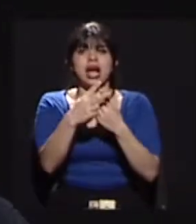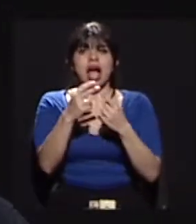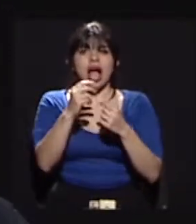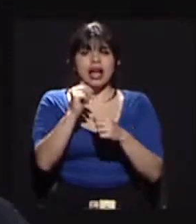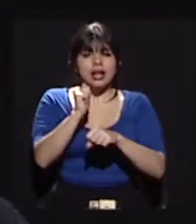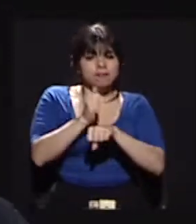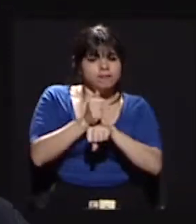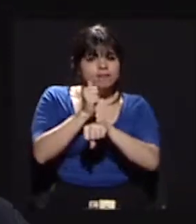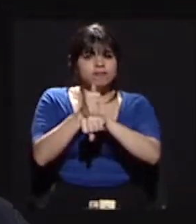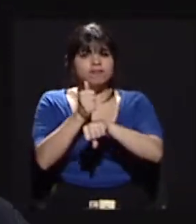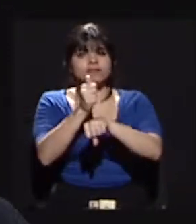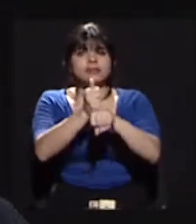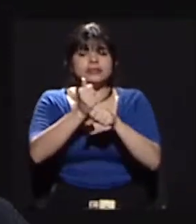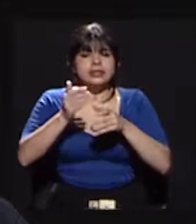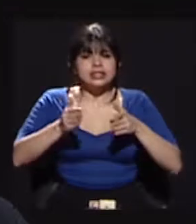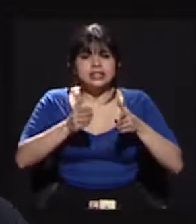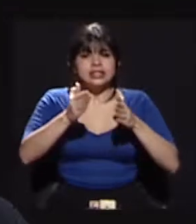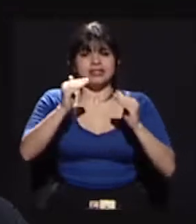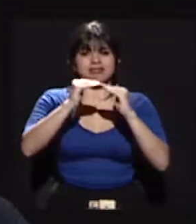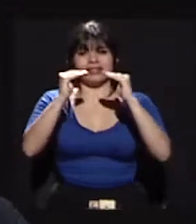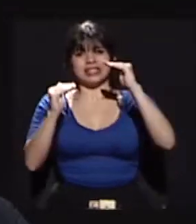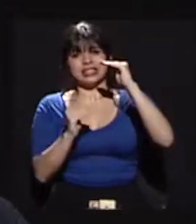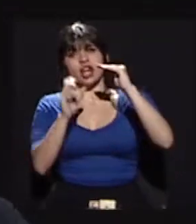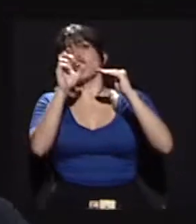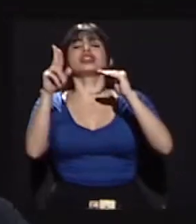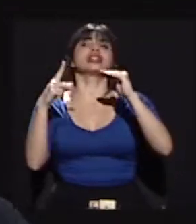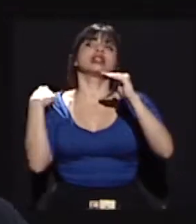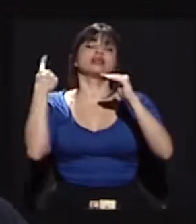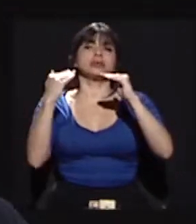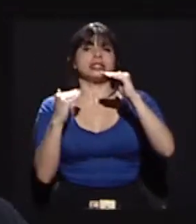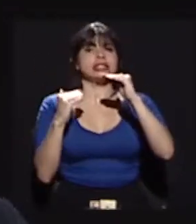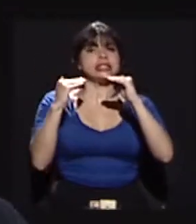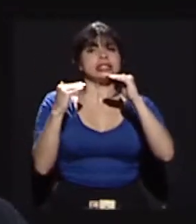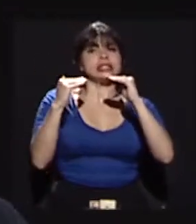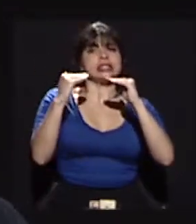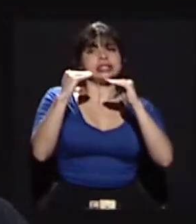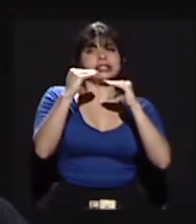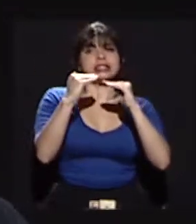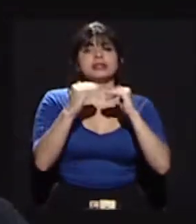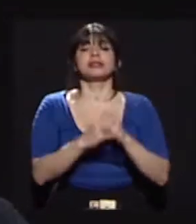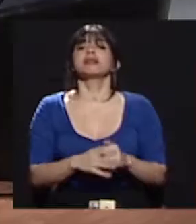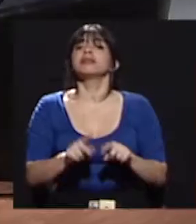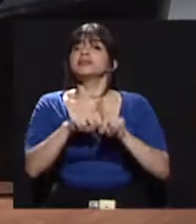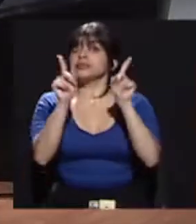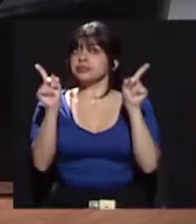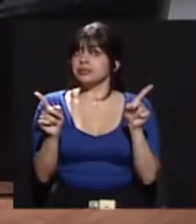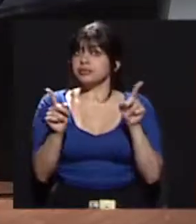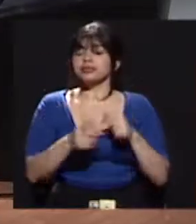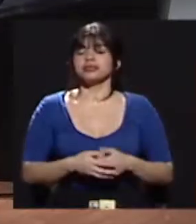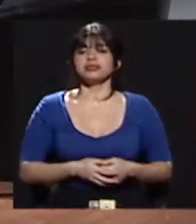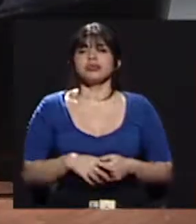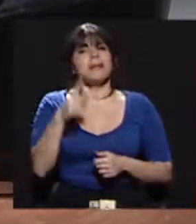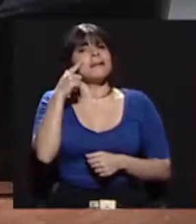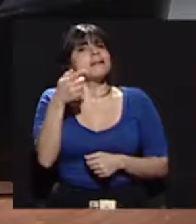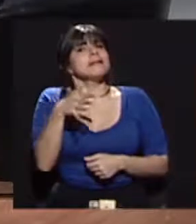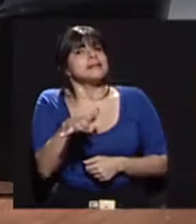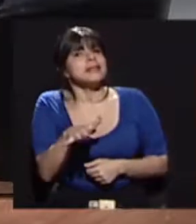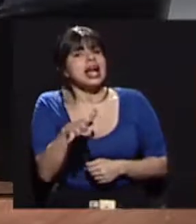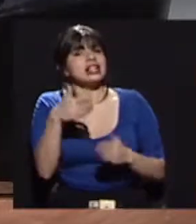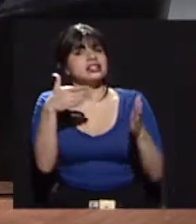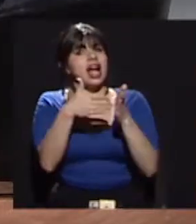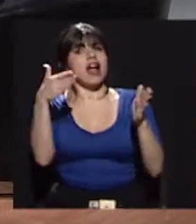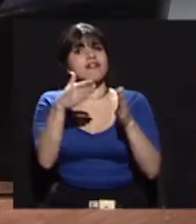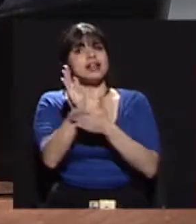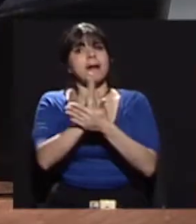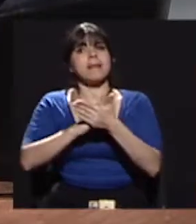las grandes desigualdades que costa rica acumulado sin embargo pareciera que afecta al sector